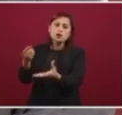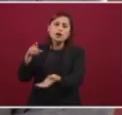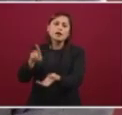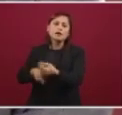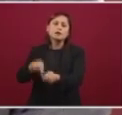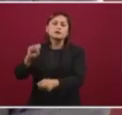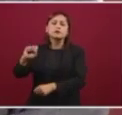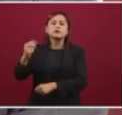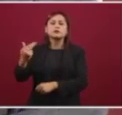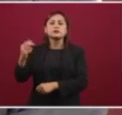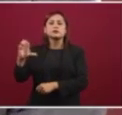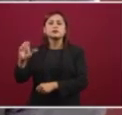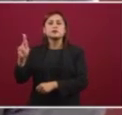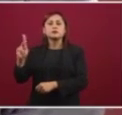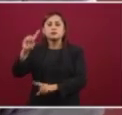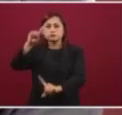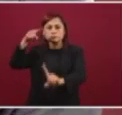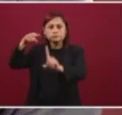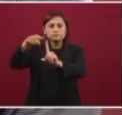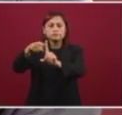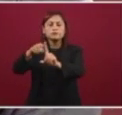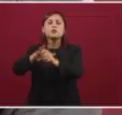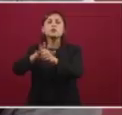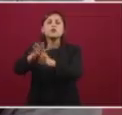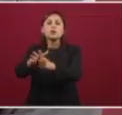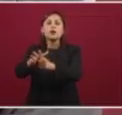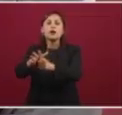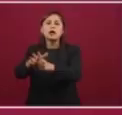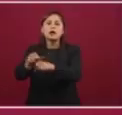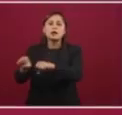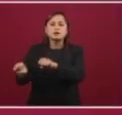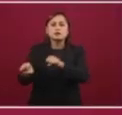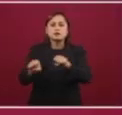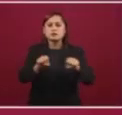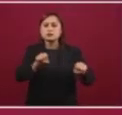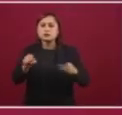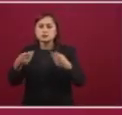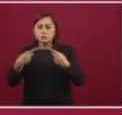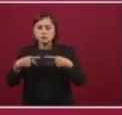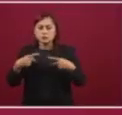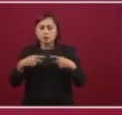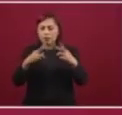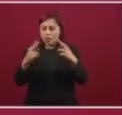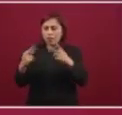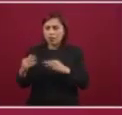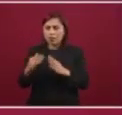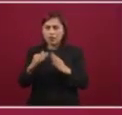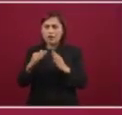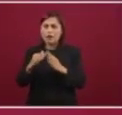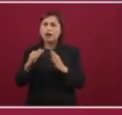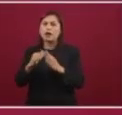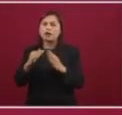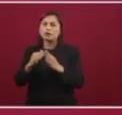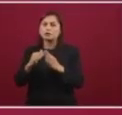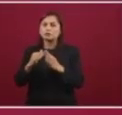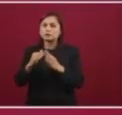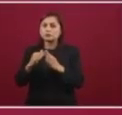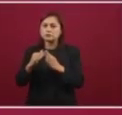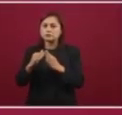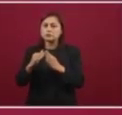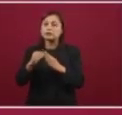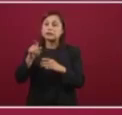para atender a damnificados por los sismos y que estaban solicitando a la Hacienda